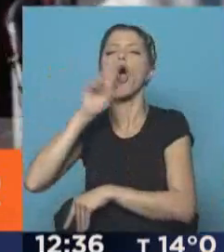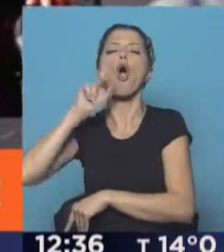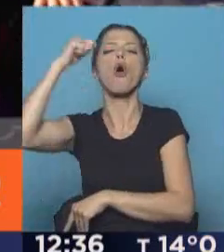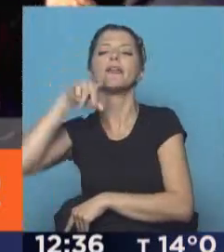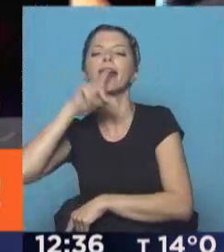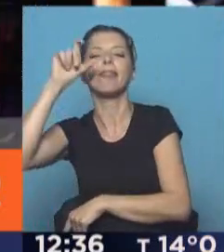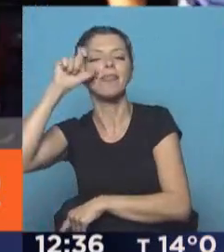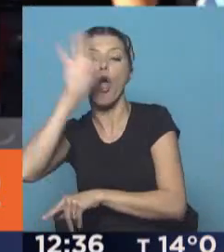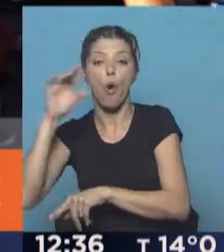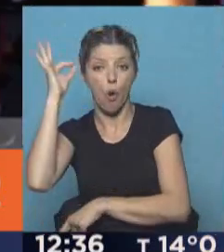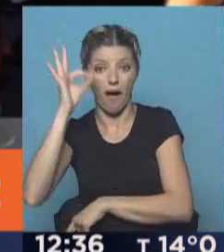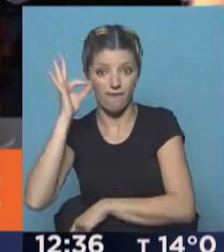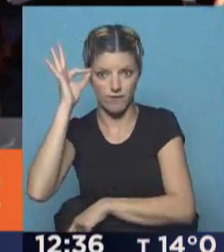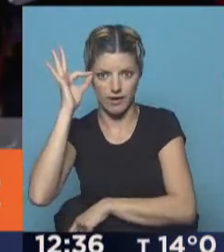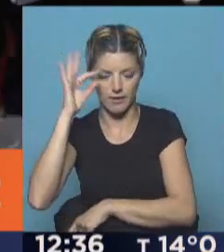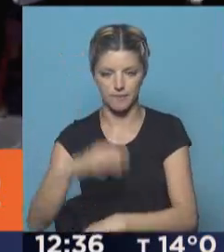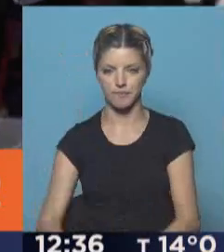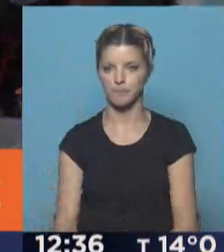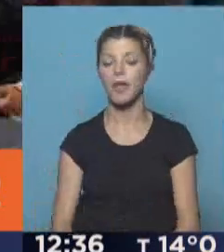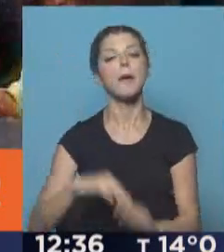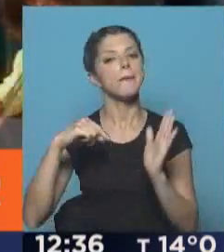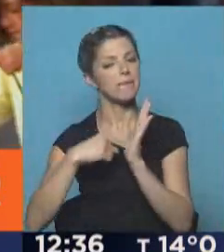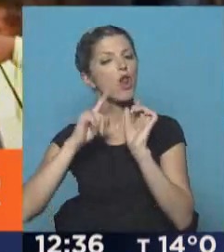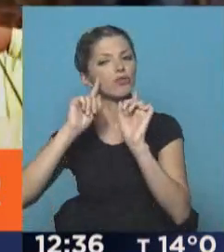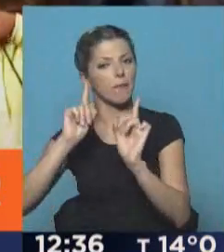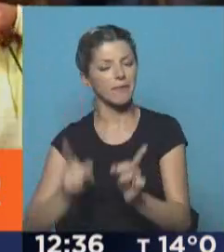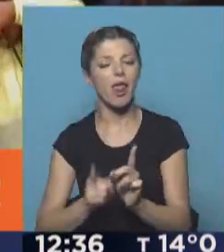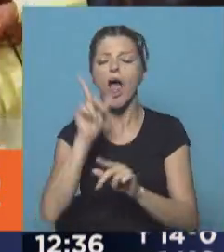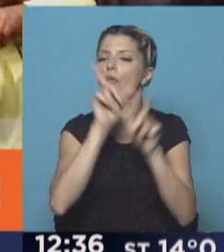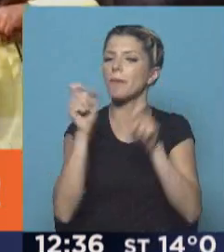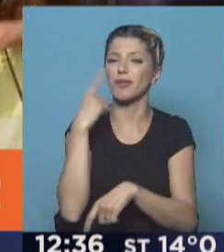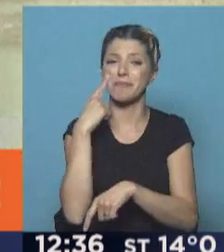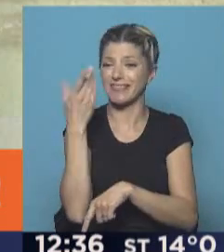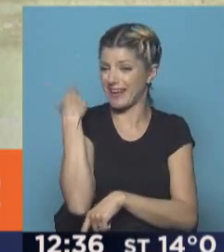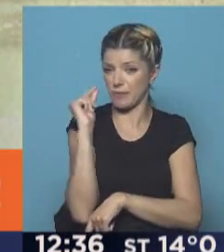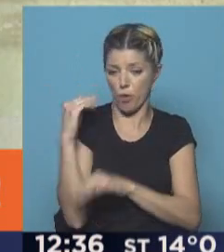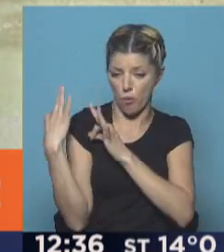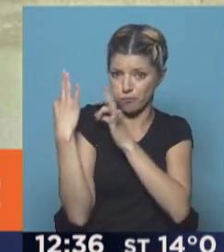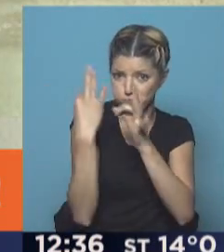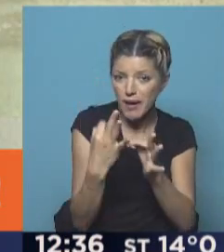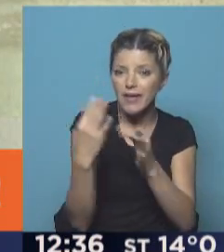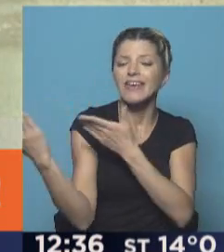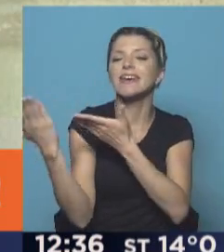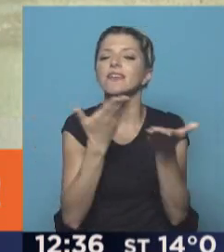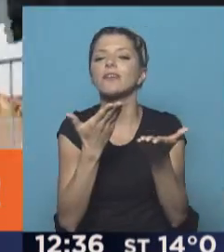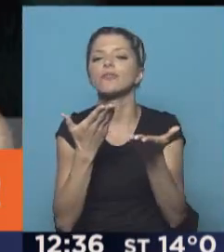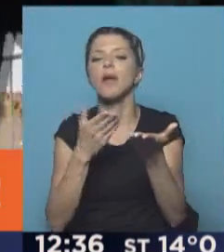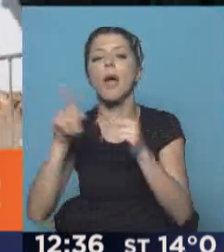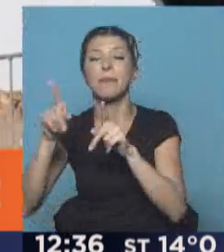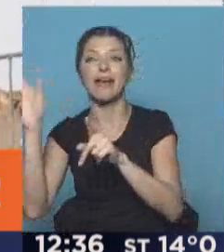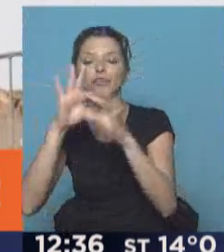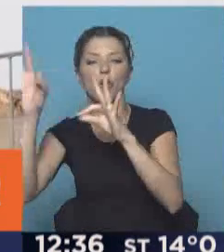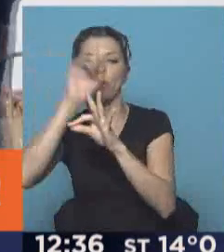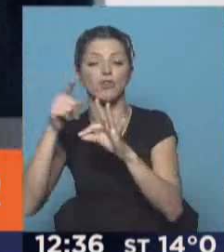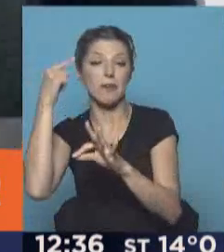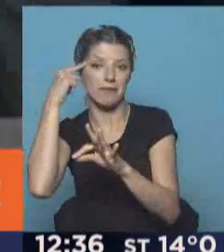o África. Pero también por algunos inmigrantes más recientes que son recibidos para aplacar la mala conciencia